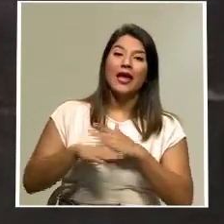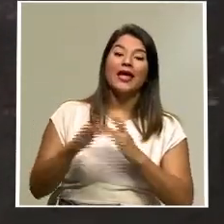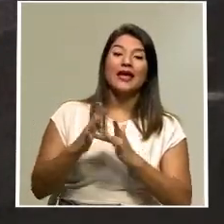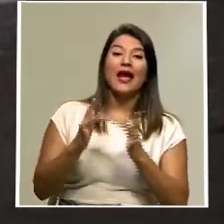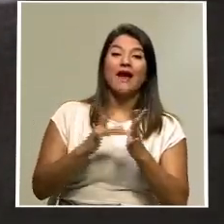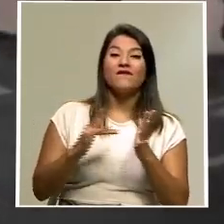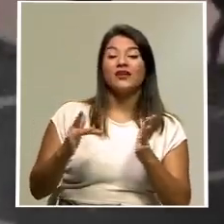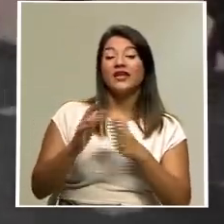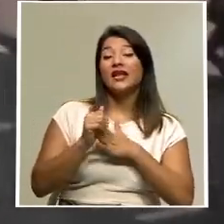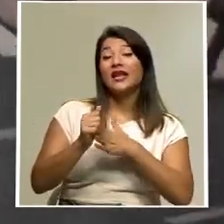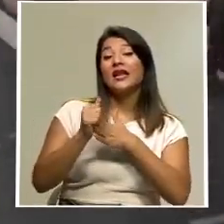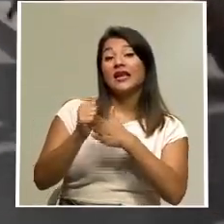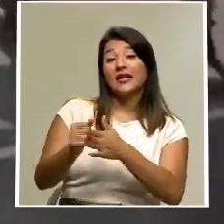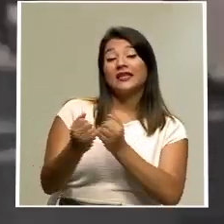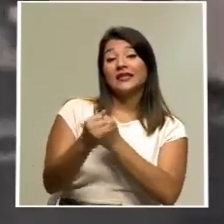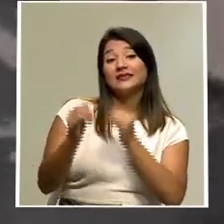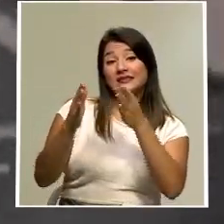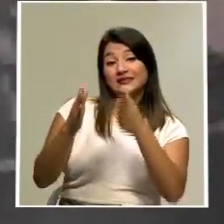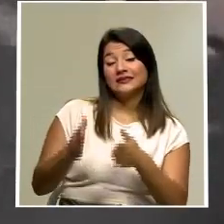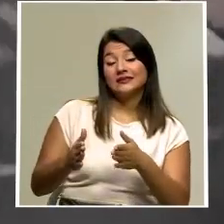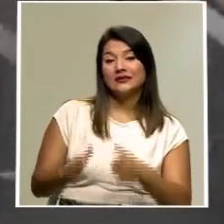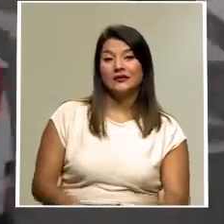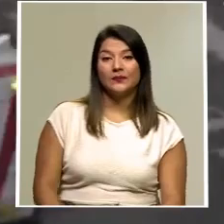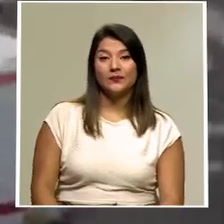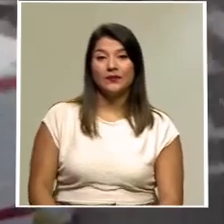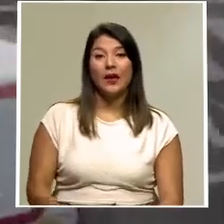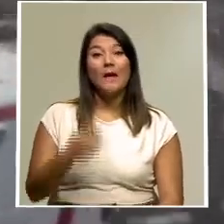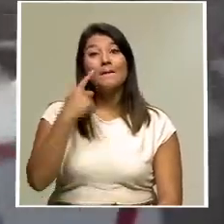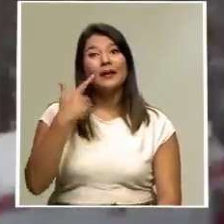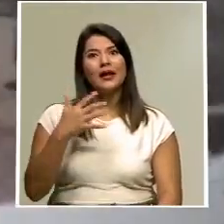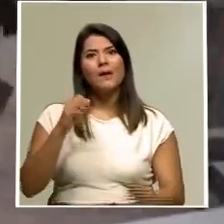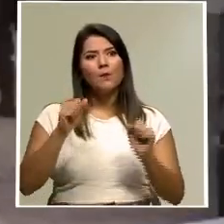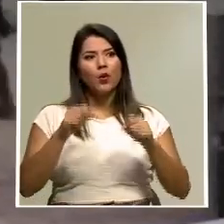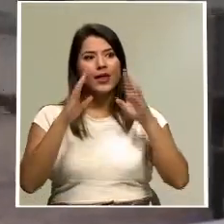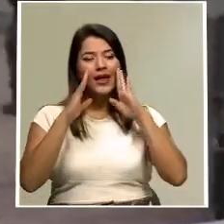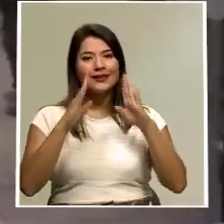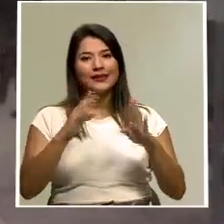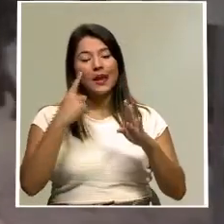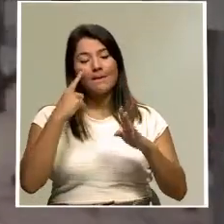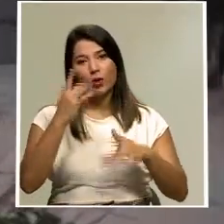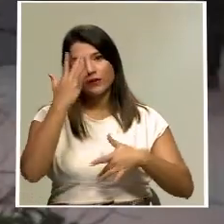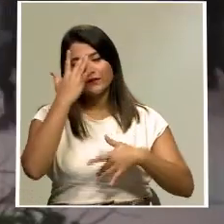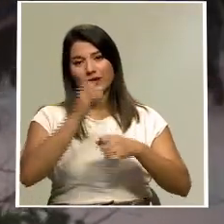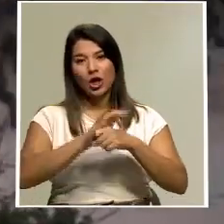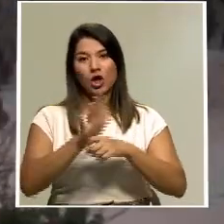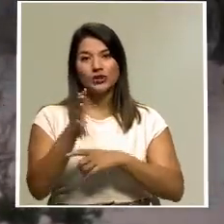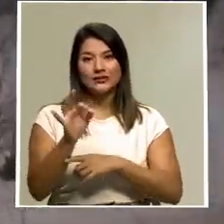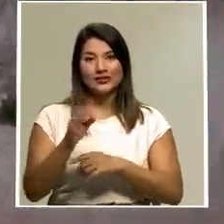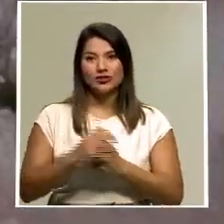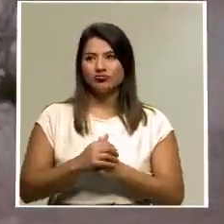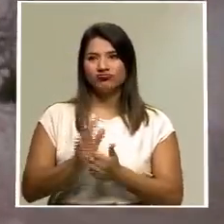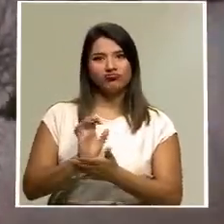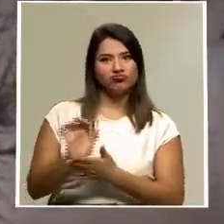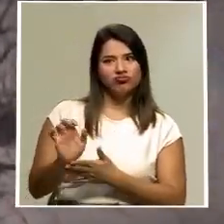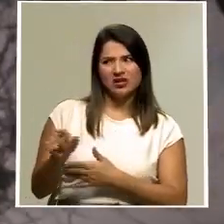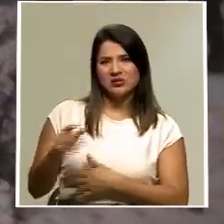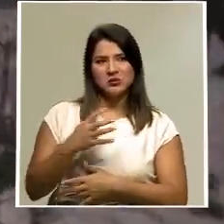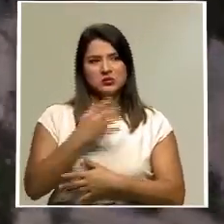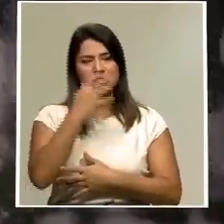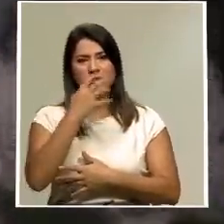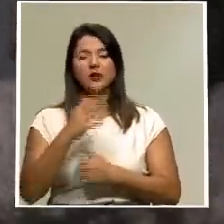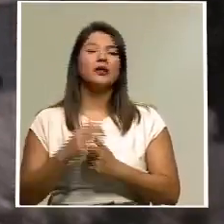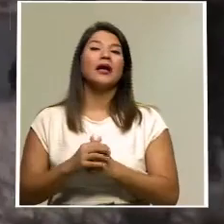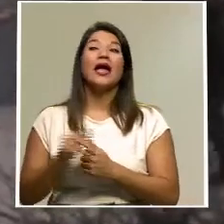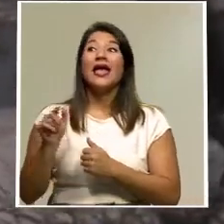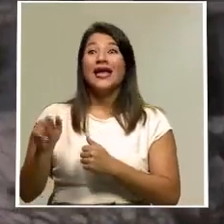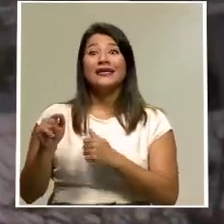independentista saharaui del Frente Polisario Brahim Ghali para que fuera tratado por coronavirus. Este movimiento, apoyado por Argelia,